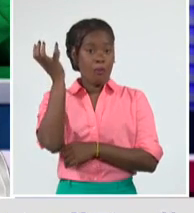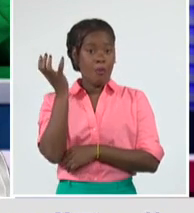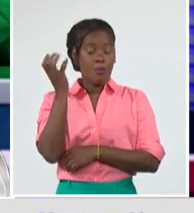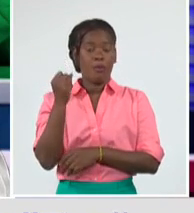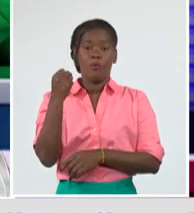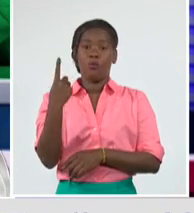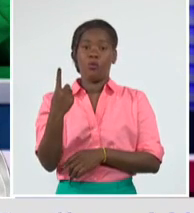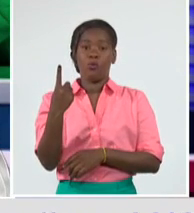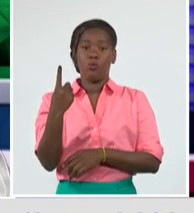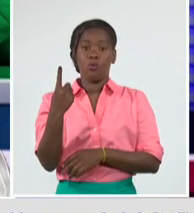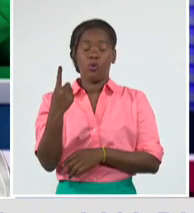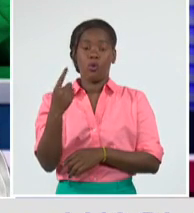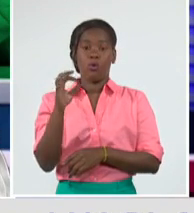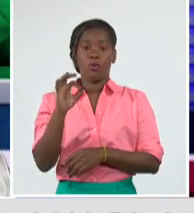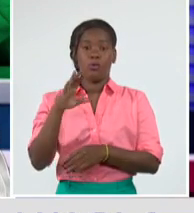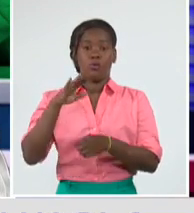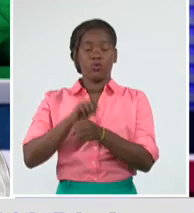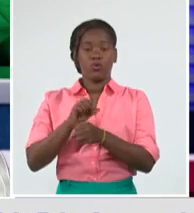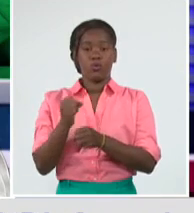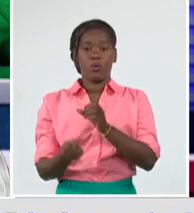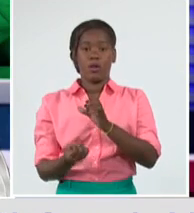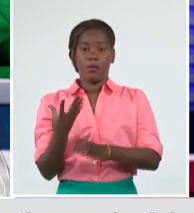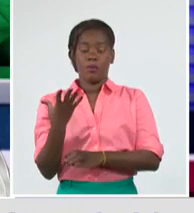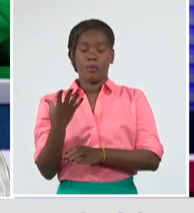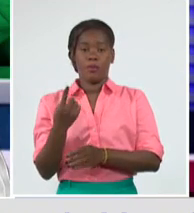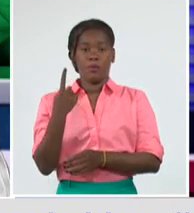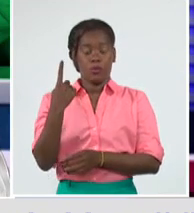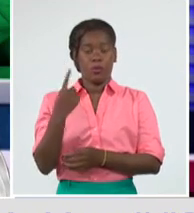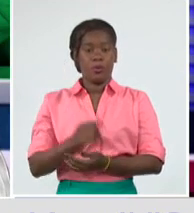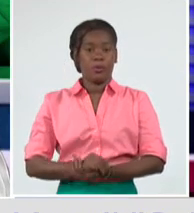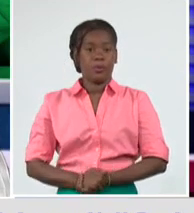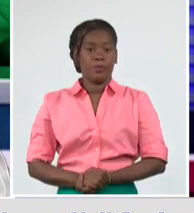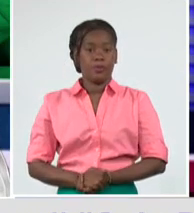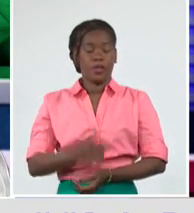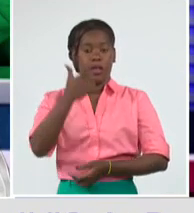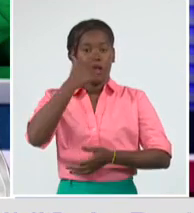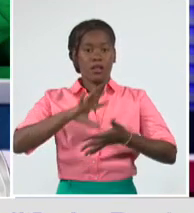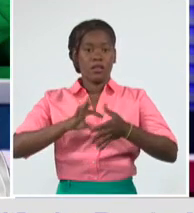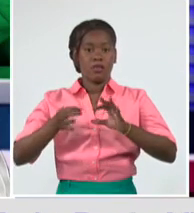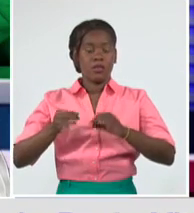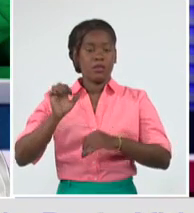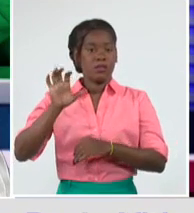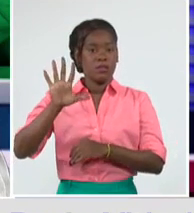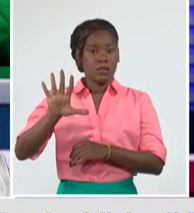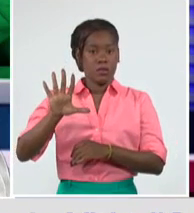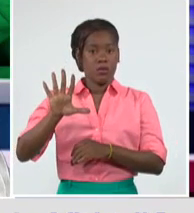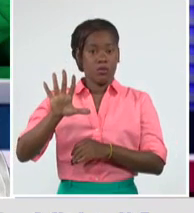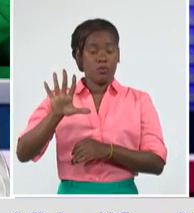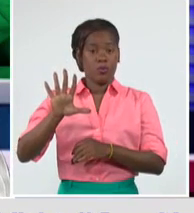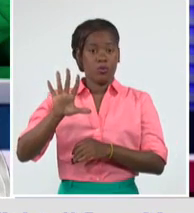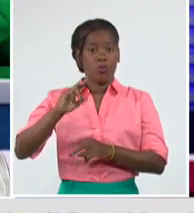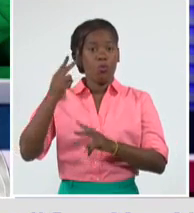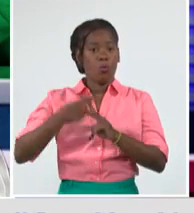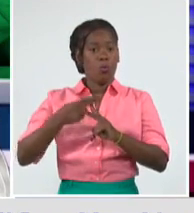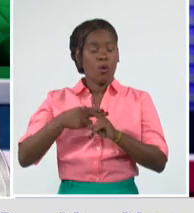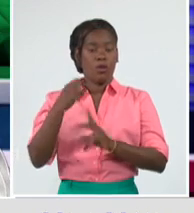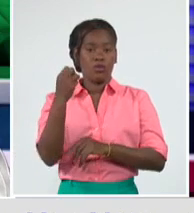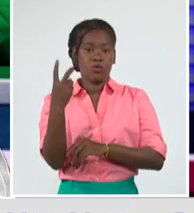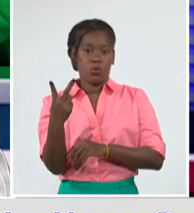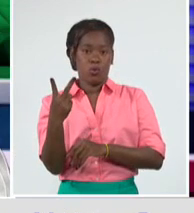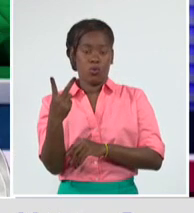Maya. En Artemisa fallecen 5 personas, de Guanajay 2, de Huira, Caimito y San